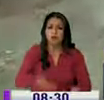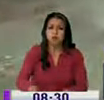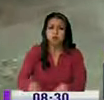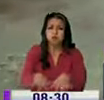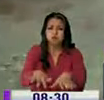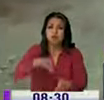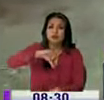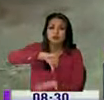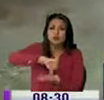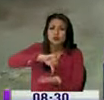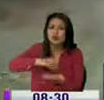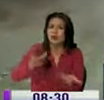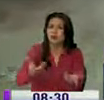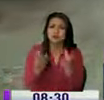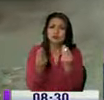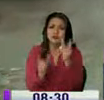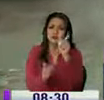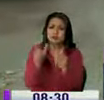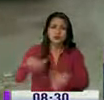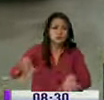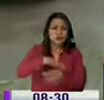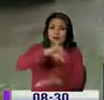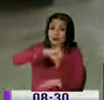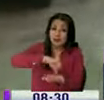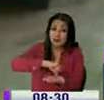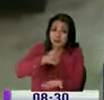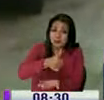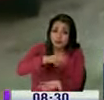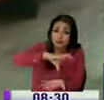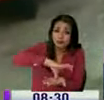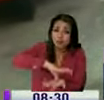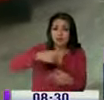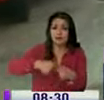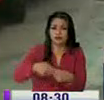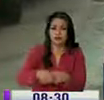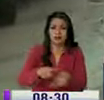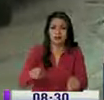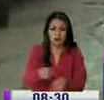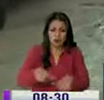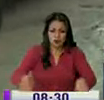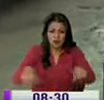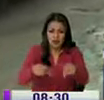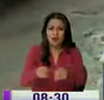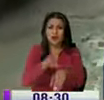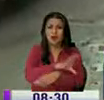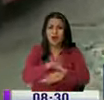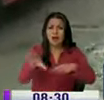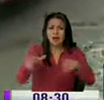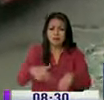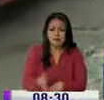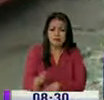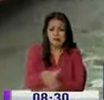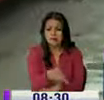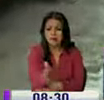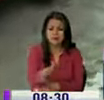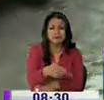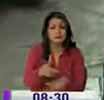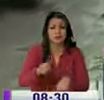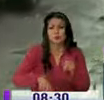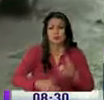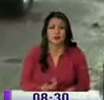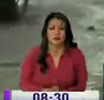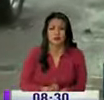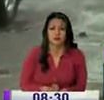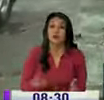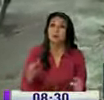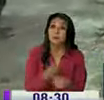lugar tan habitado por los moradores aquí, que tenemos que hacer verdaderos malabares para pasar por aquí. Adicionalmente,